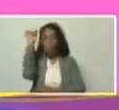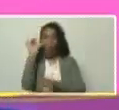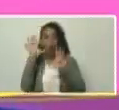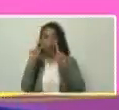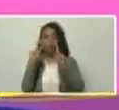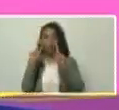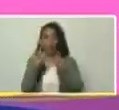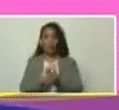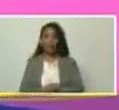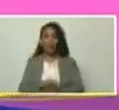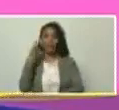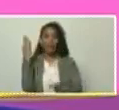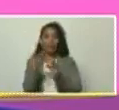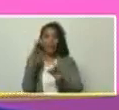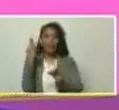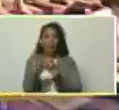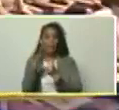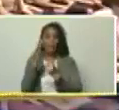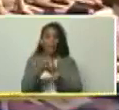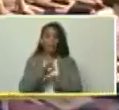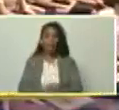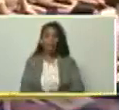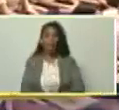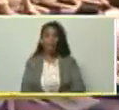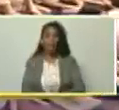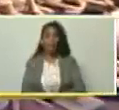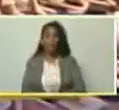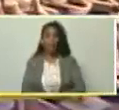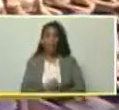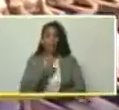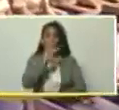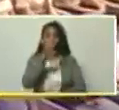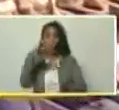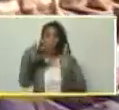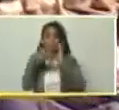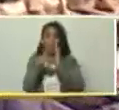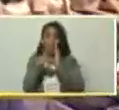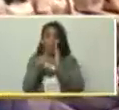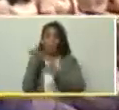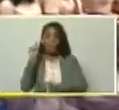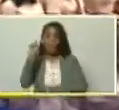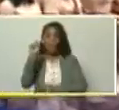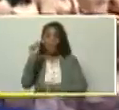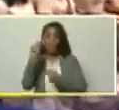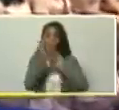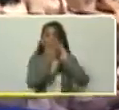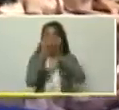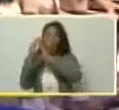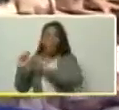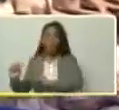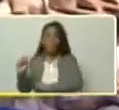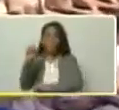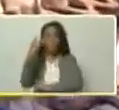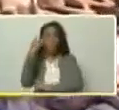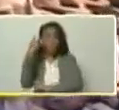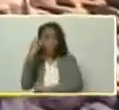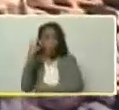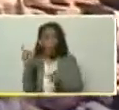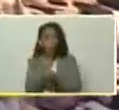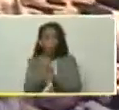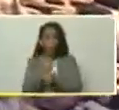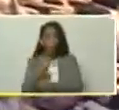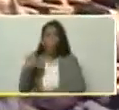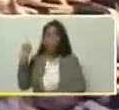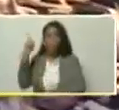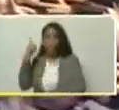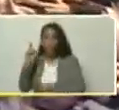11 de septiembre, en 4.000 puntos comunales. Primero de agosto. Primero de